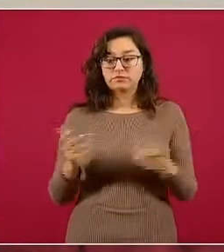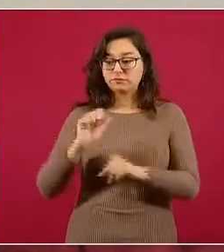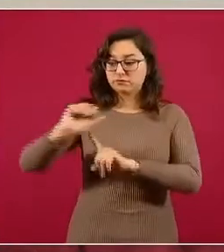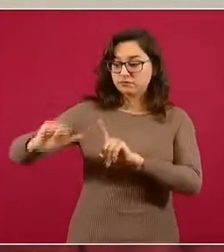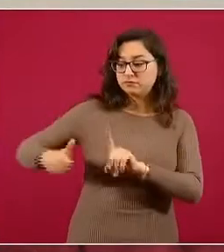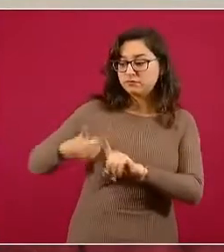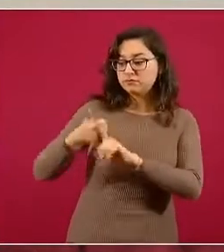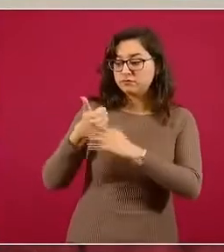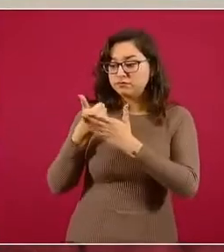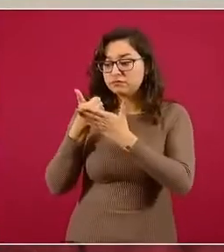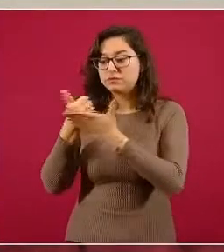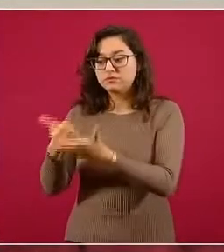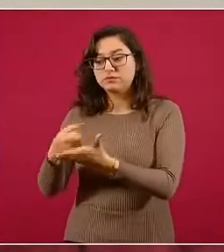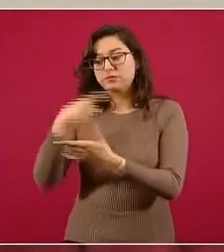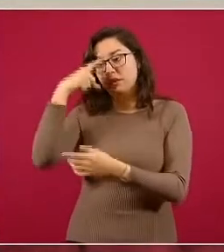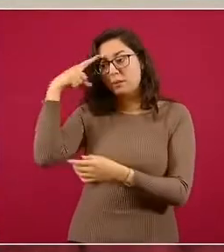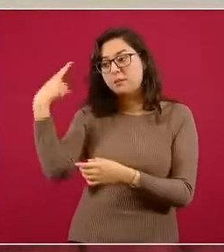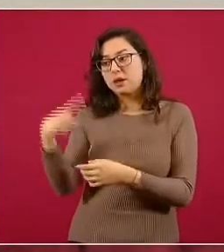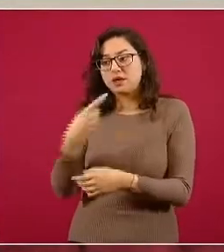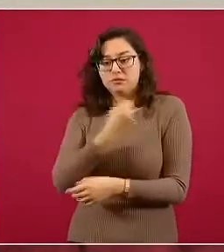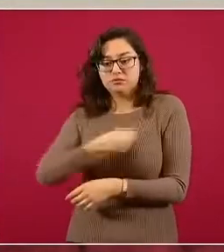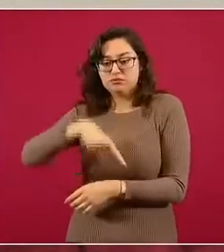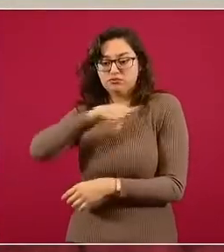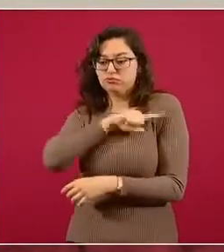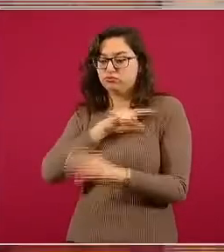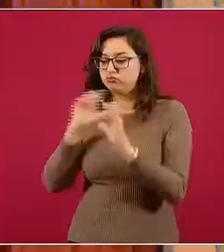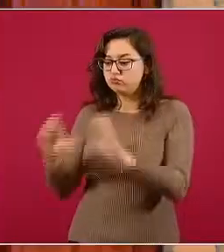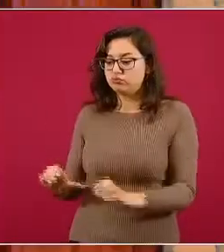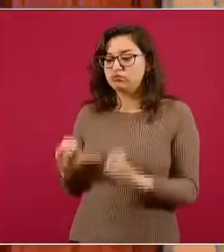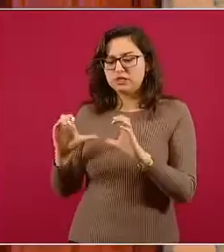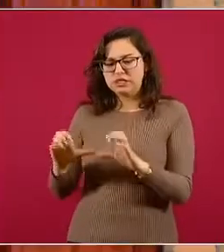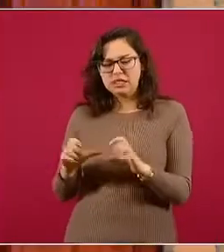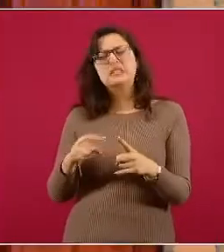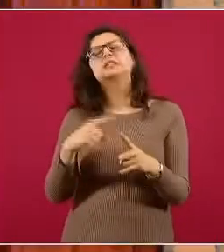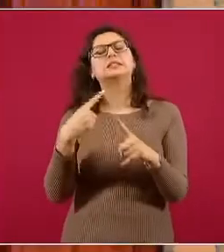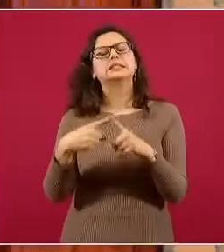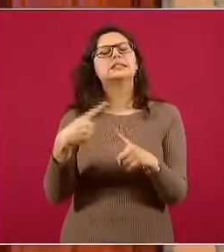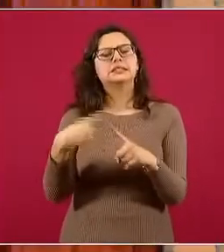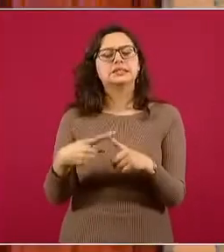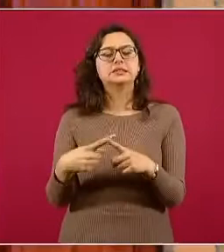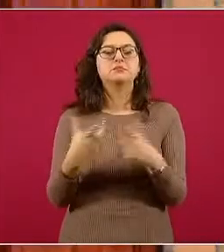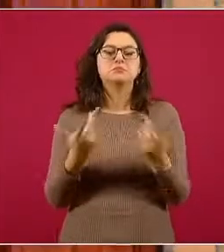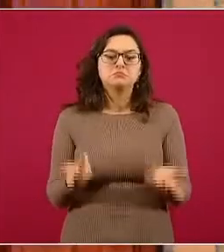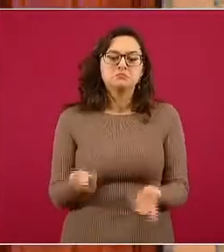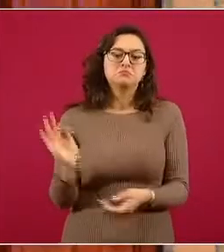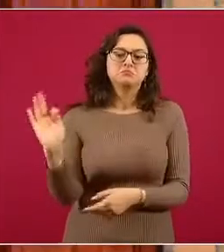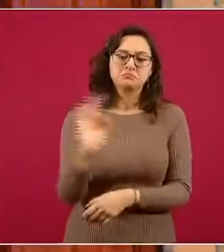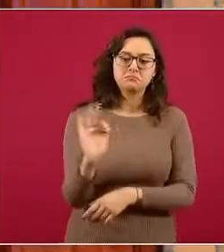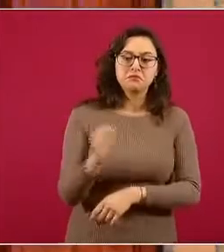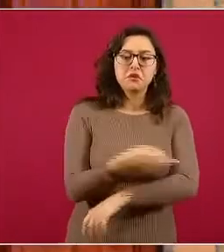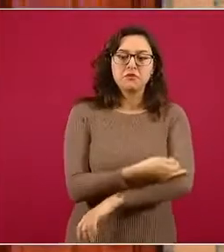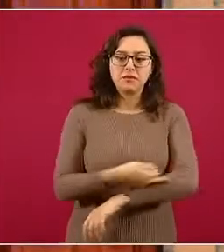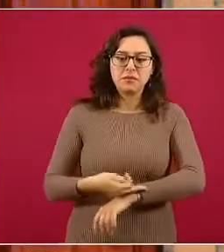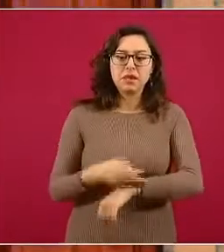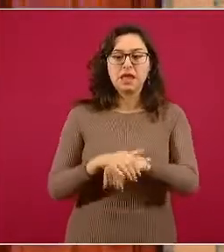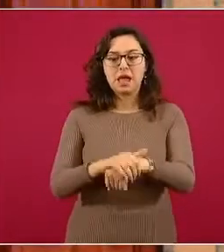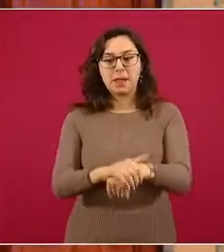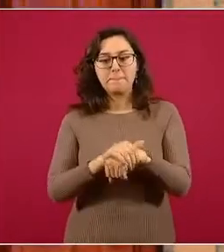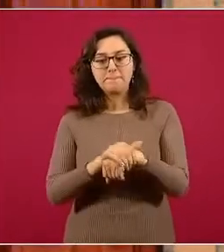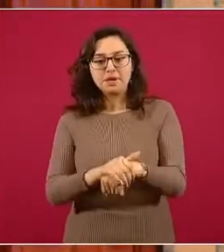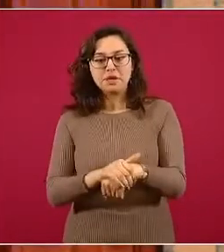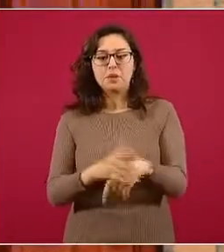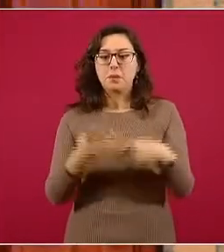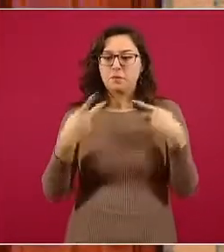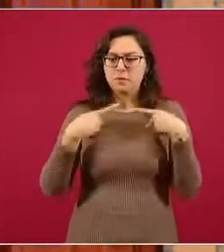coauxiliares de salud. Un coauxiliar de salud es aquella persona que puede ser un familiar, puede ser un amigo o un